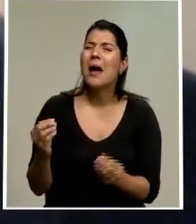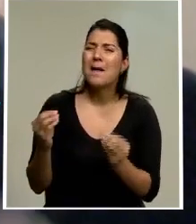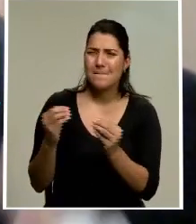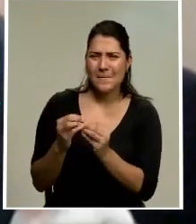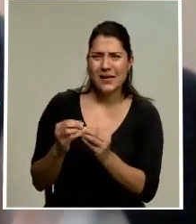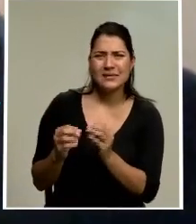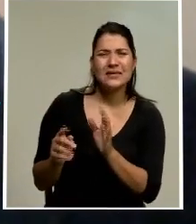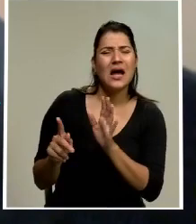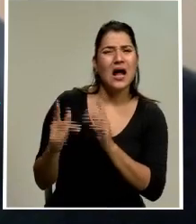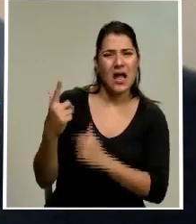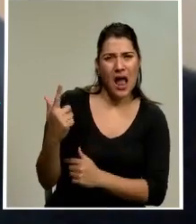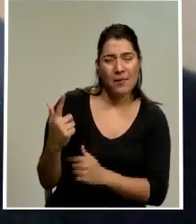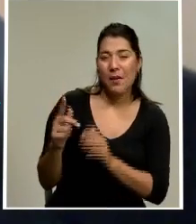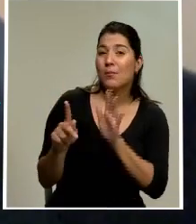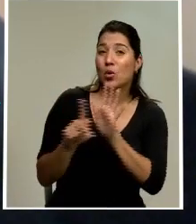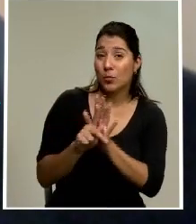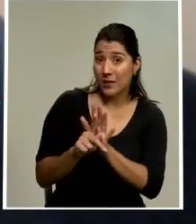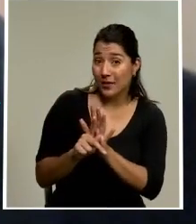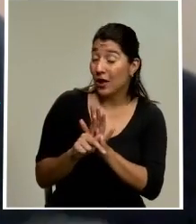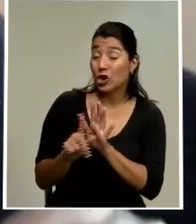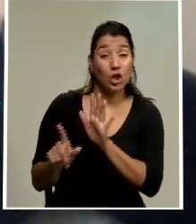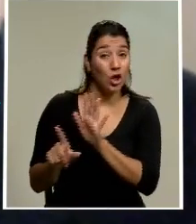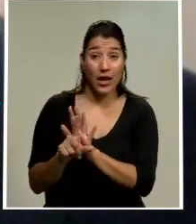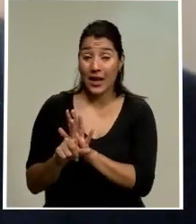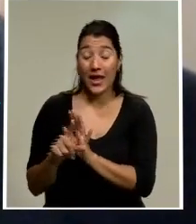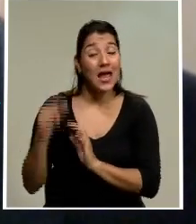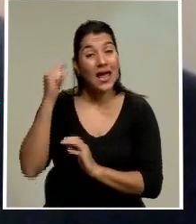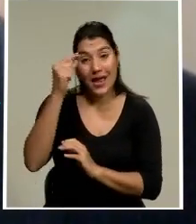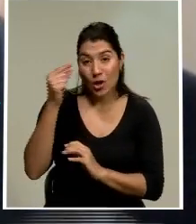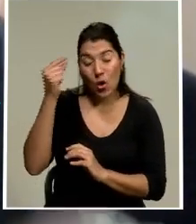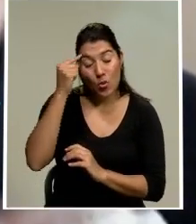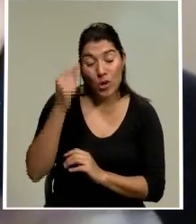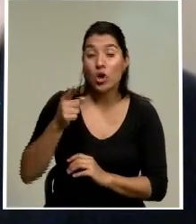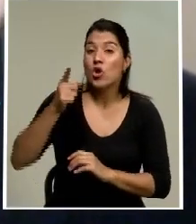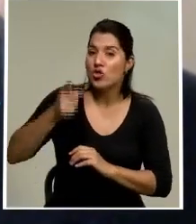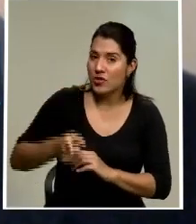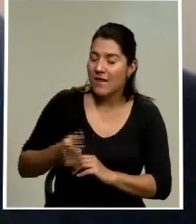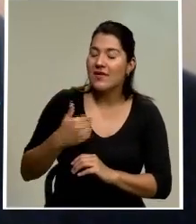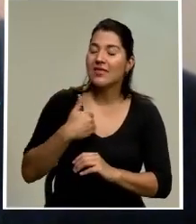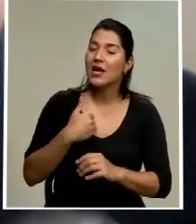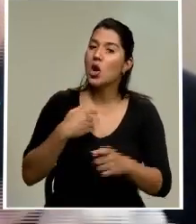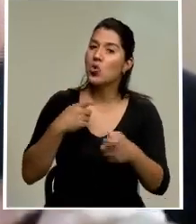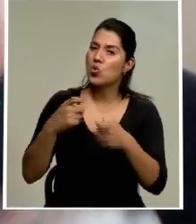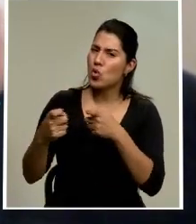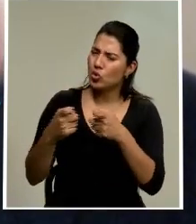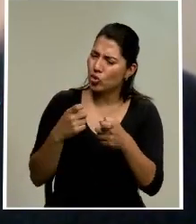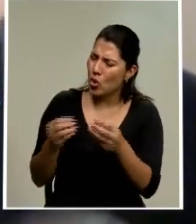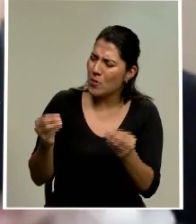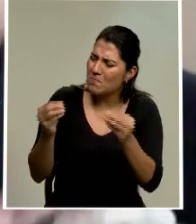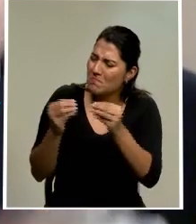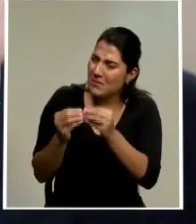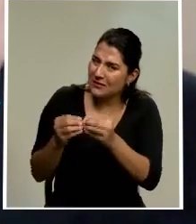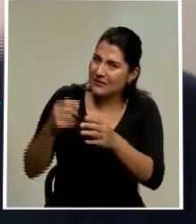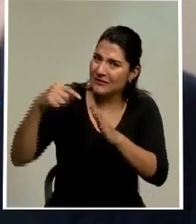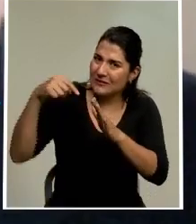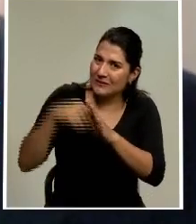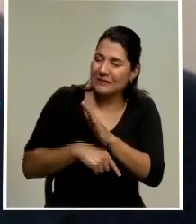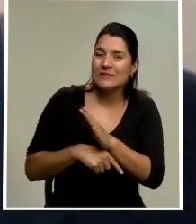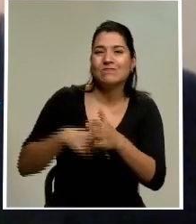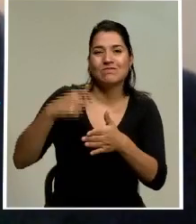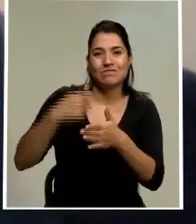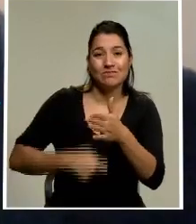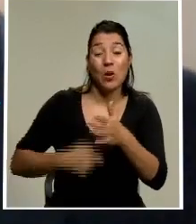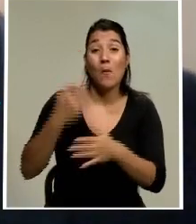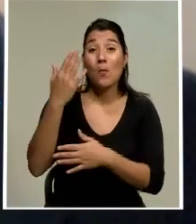prohibidas y las armas ilegales, el Estado tiene que ejercer un control excesivo y riguroso,